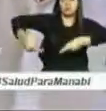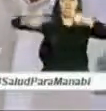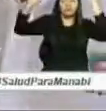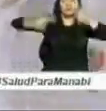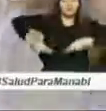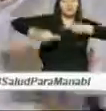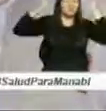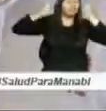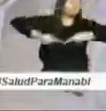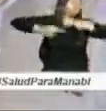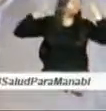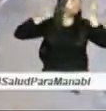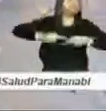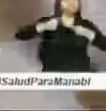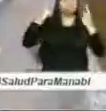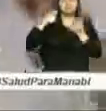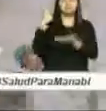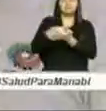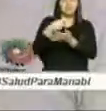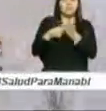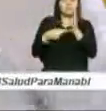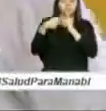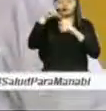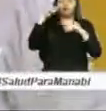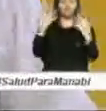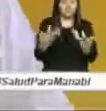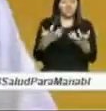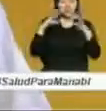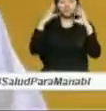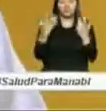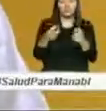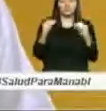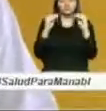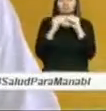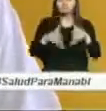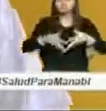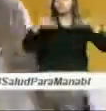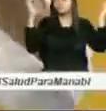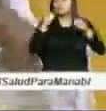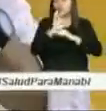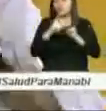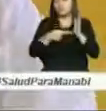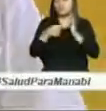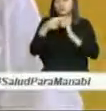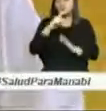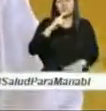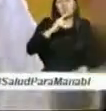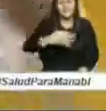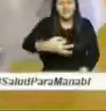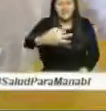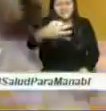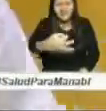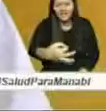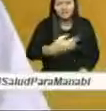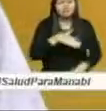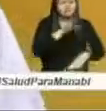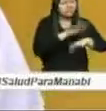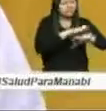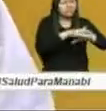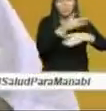al pasado, no pagar impuestos, diciendo, por ejemplo, que hay demasiados impuestos. Que alguien serio llamen a